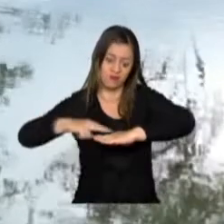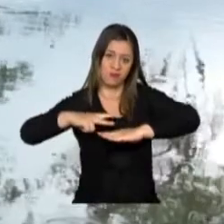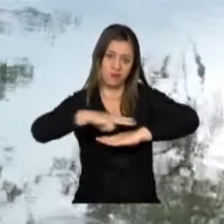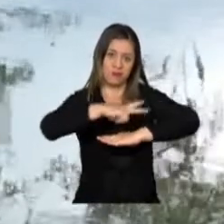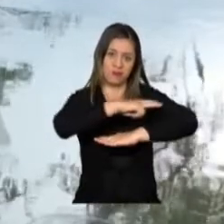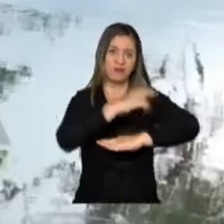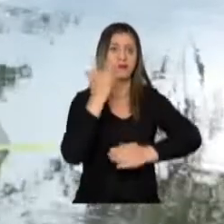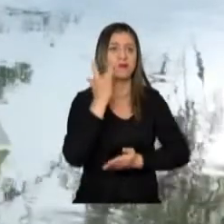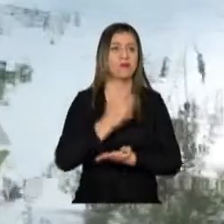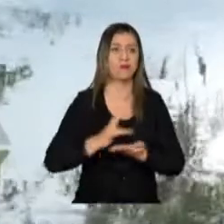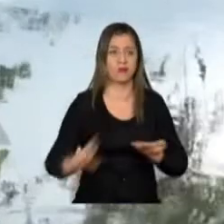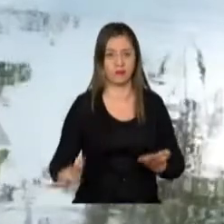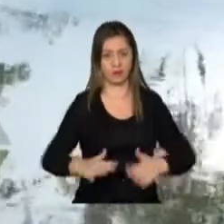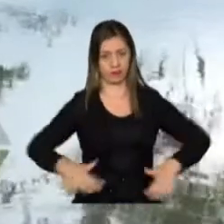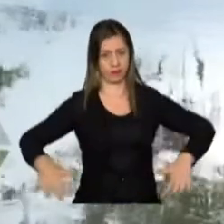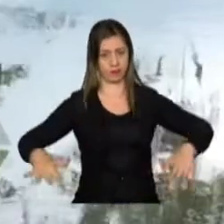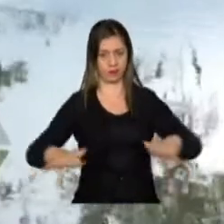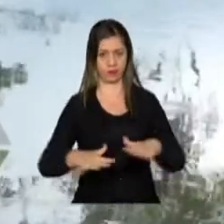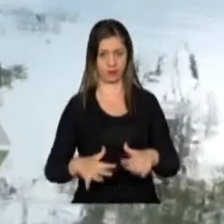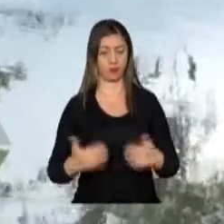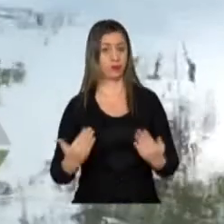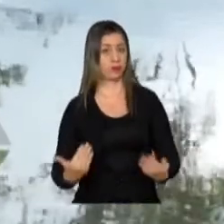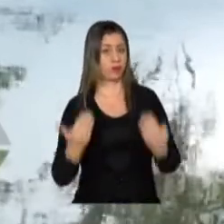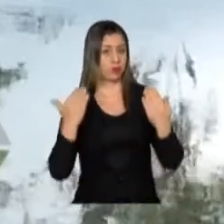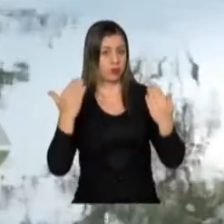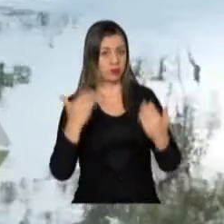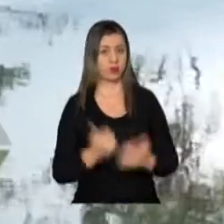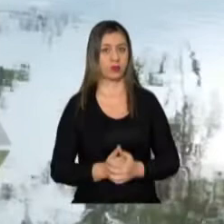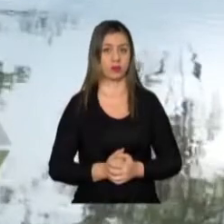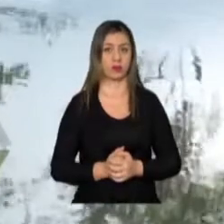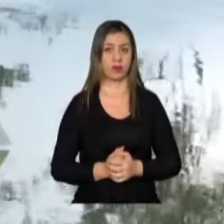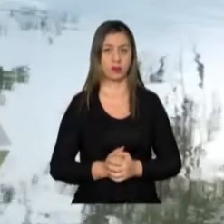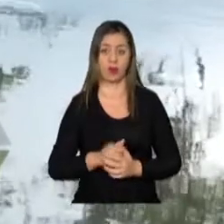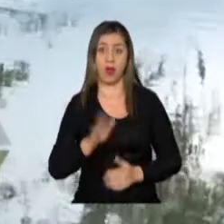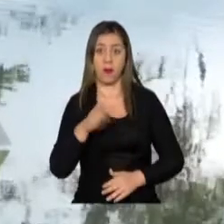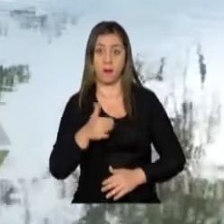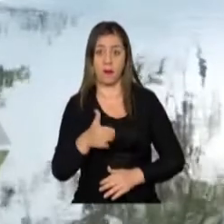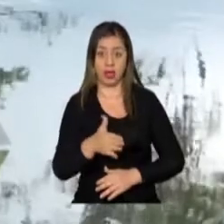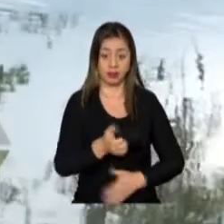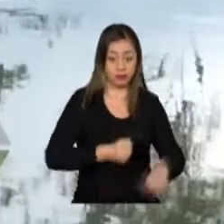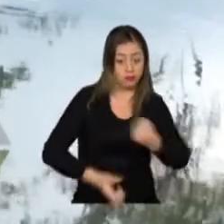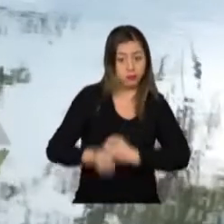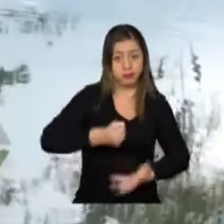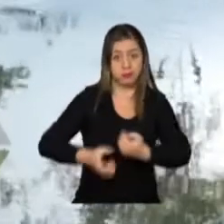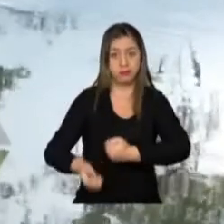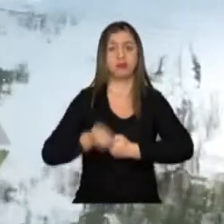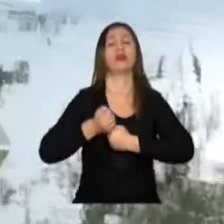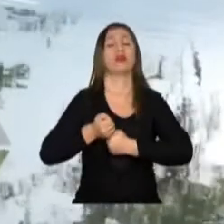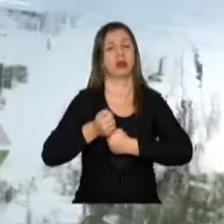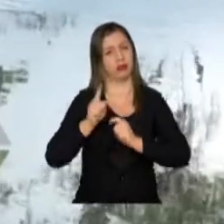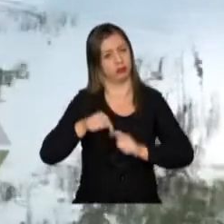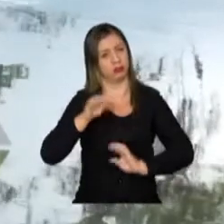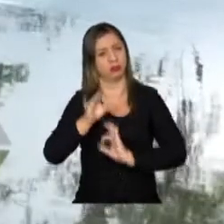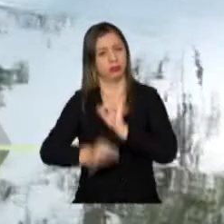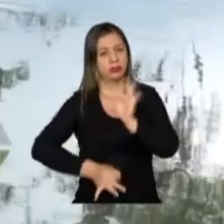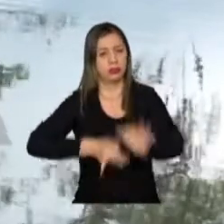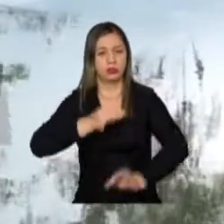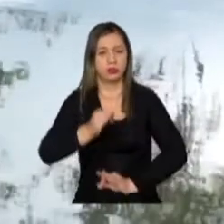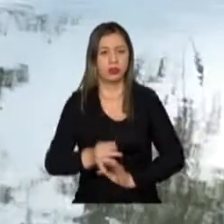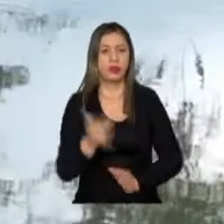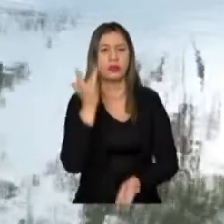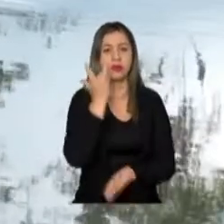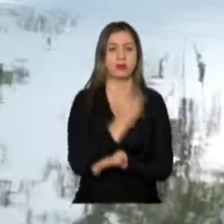solamente utilizamos el humedal como para capturar peces, sino que hay que cuidarlo, hay que